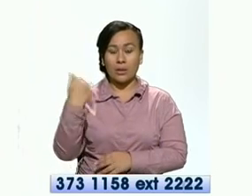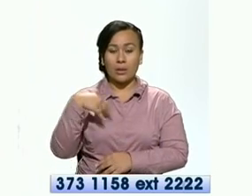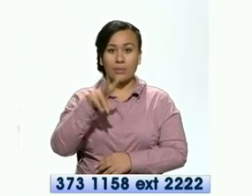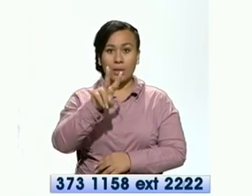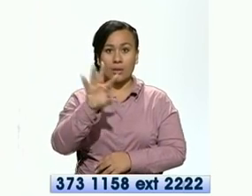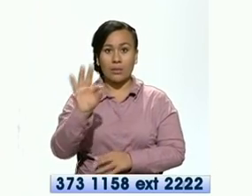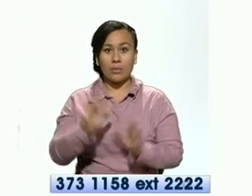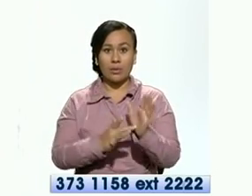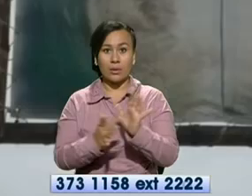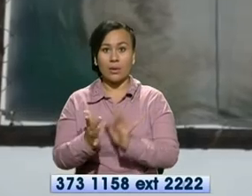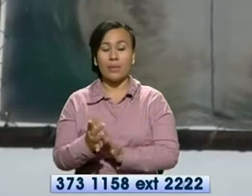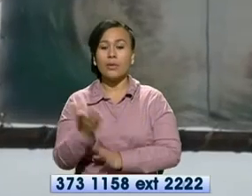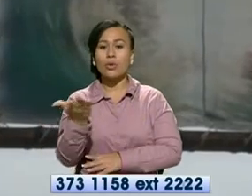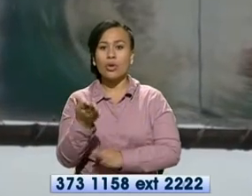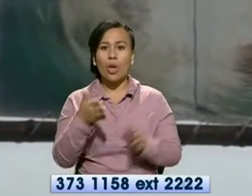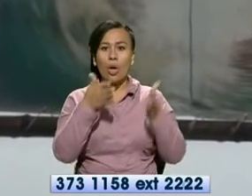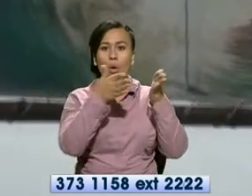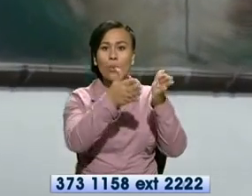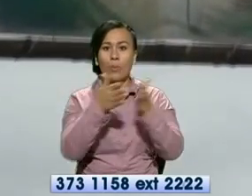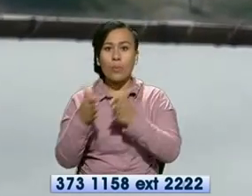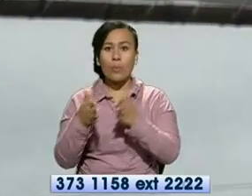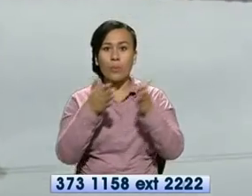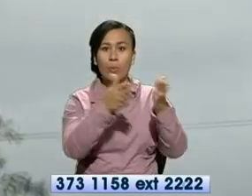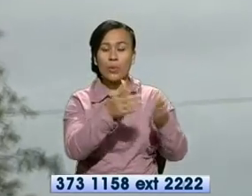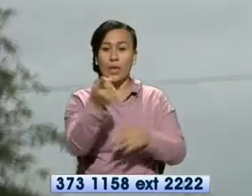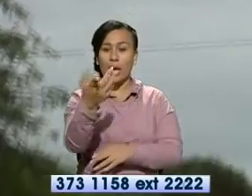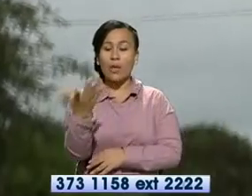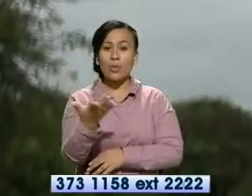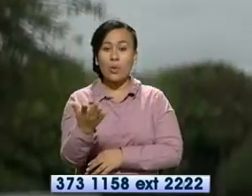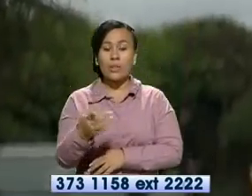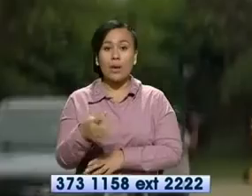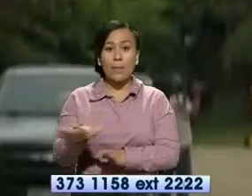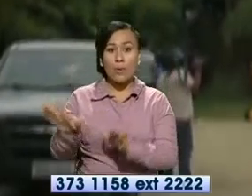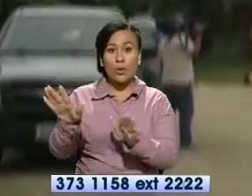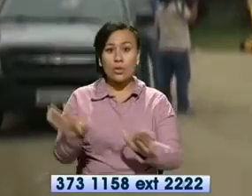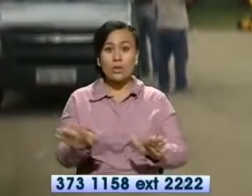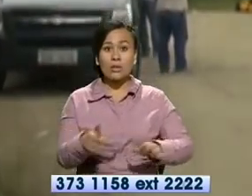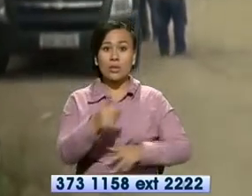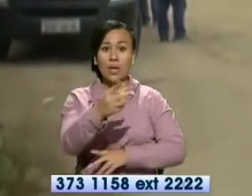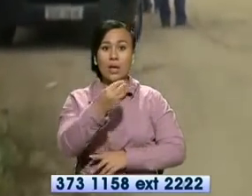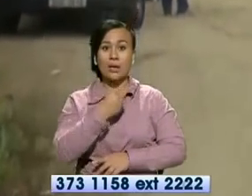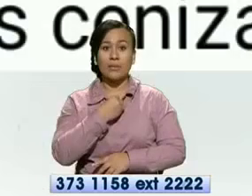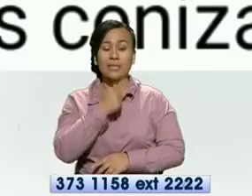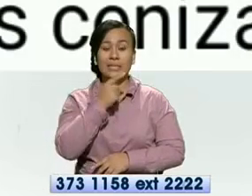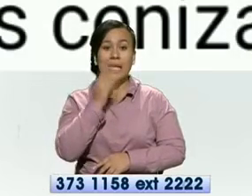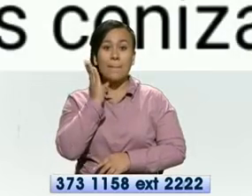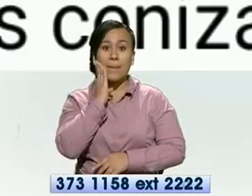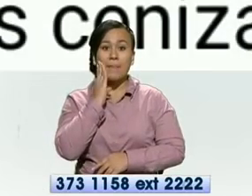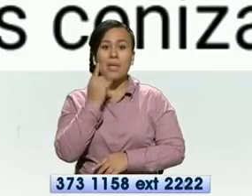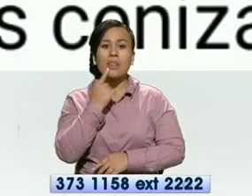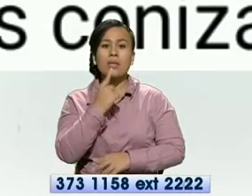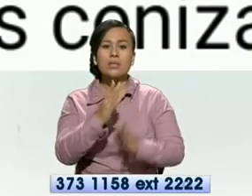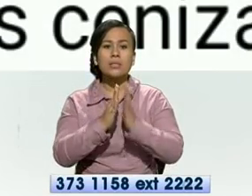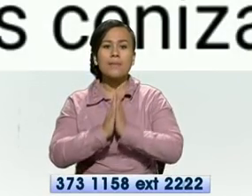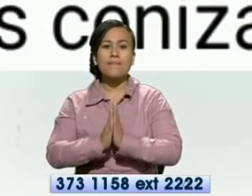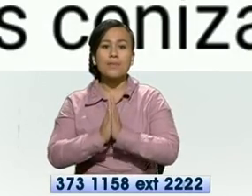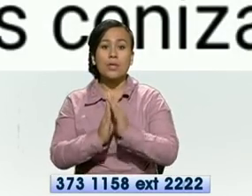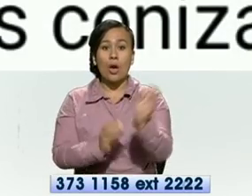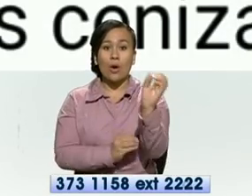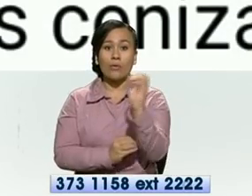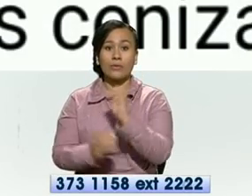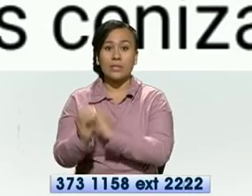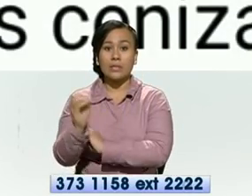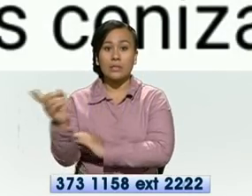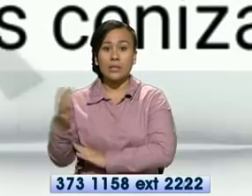abril en la bodega de un hostal en la comuna Montañita. En la publicación, la progenitora del viajero pide a la Cancillería de su